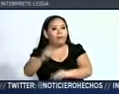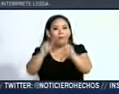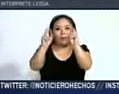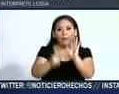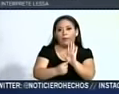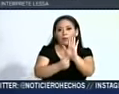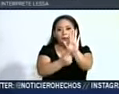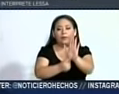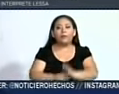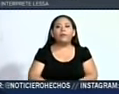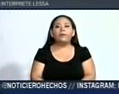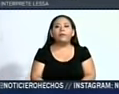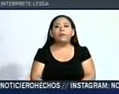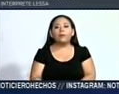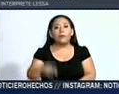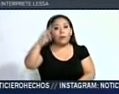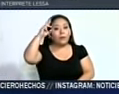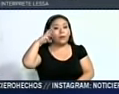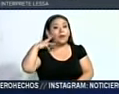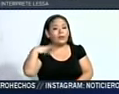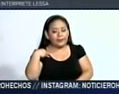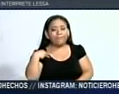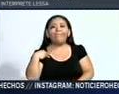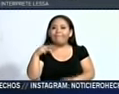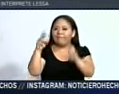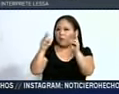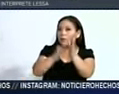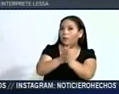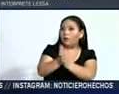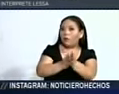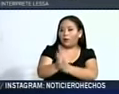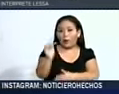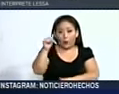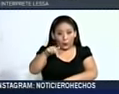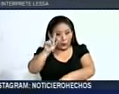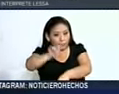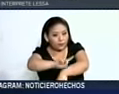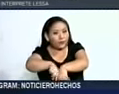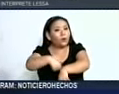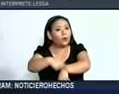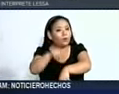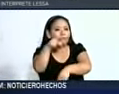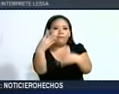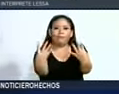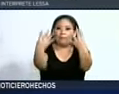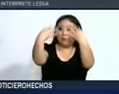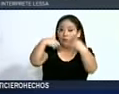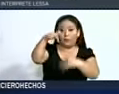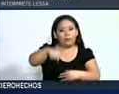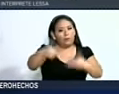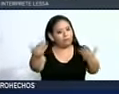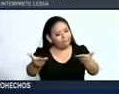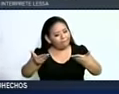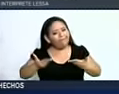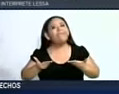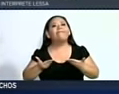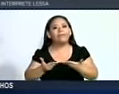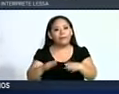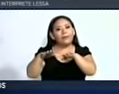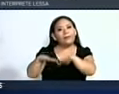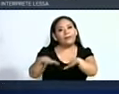emisión. Así es, temas de su interés le vamos a compartir en la próxima hora. Quédese con nosotros, bienvenidos y muchas gracias